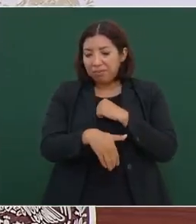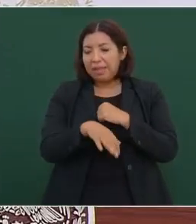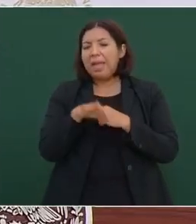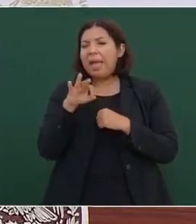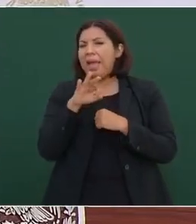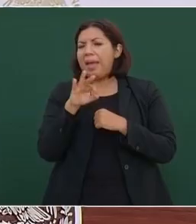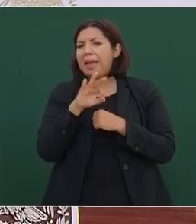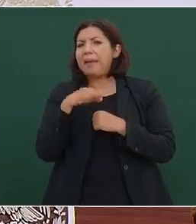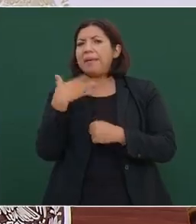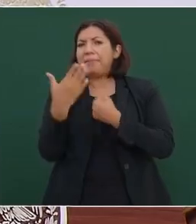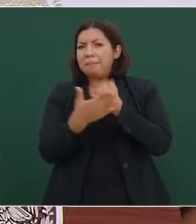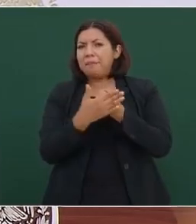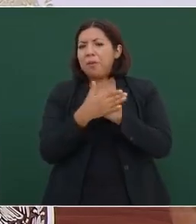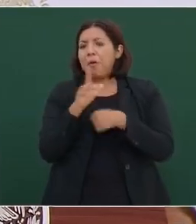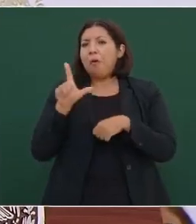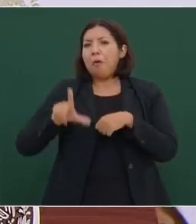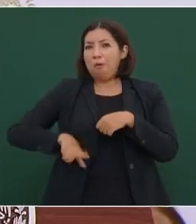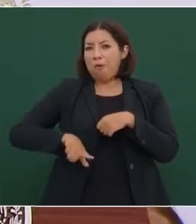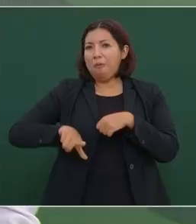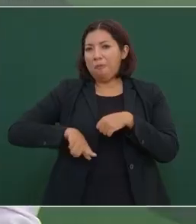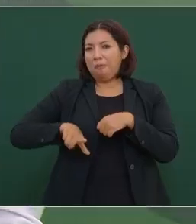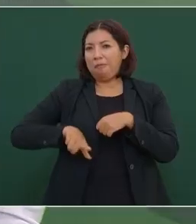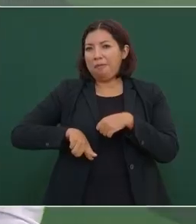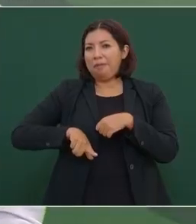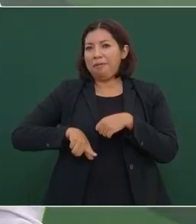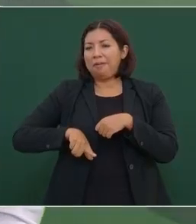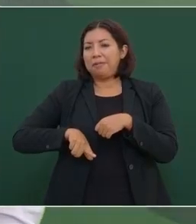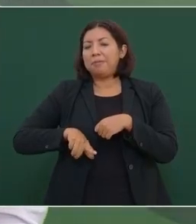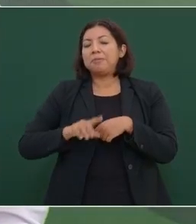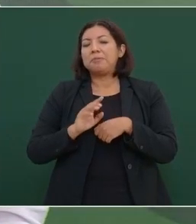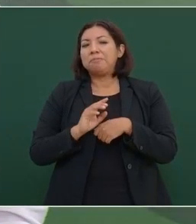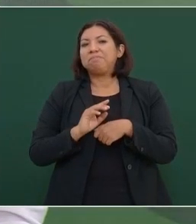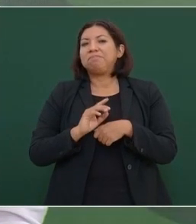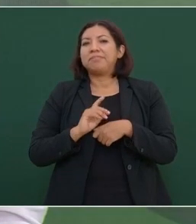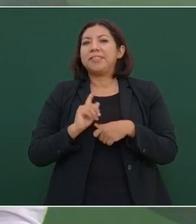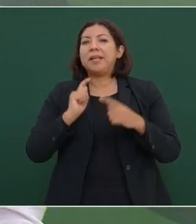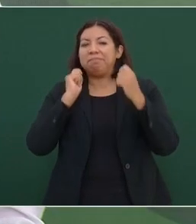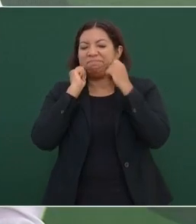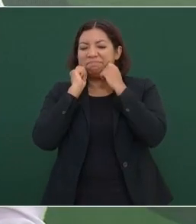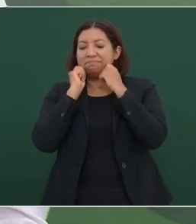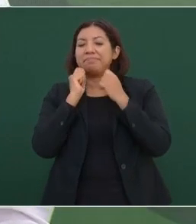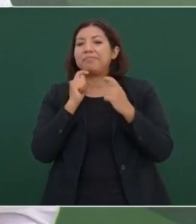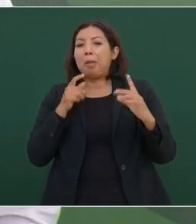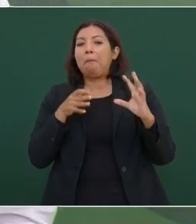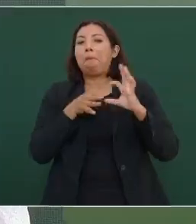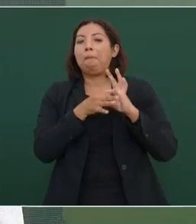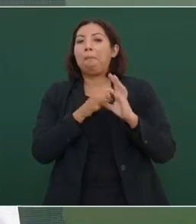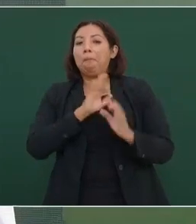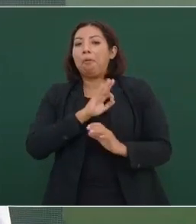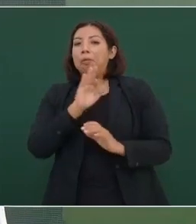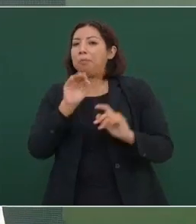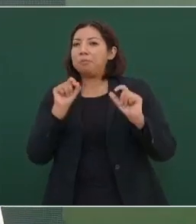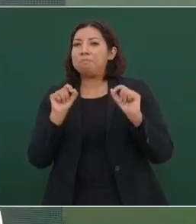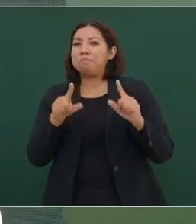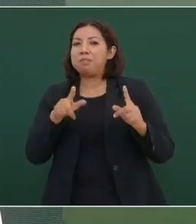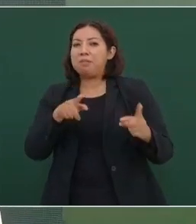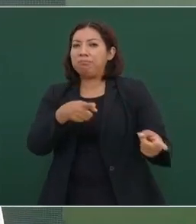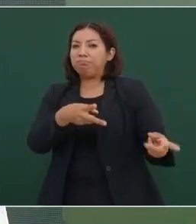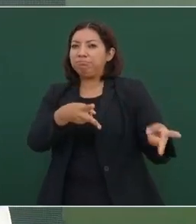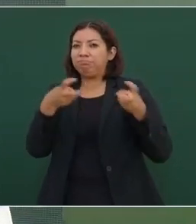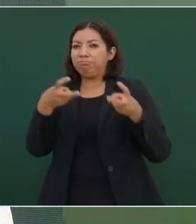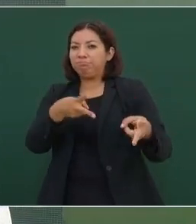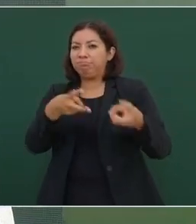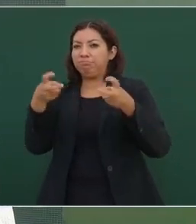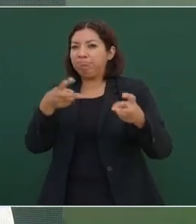van a poder seguir explotando el banco. Yo les aconsejo